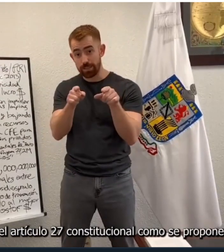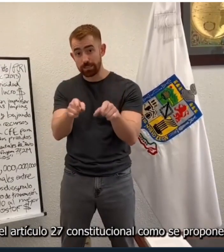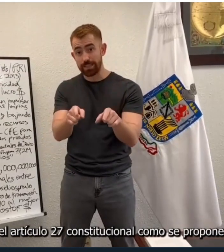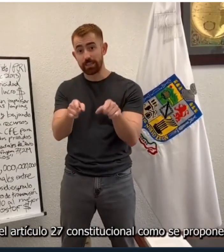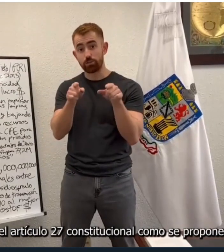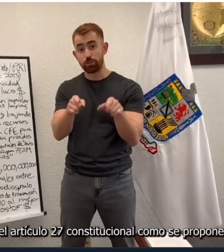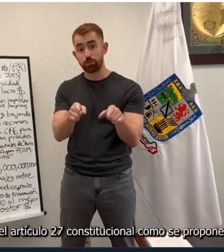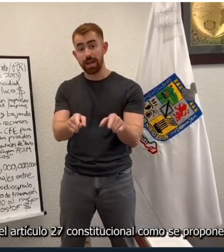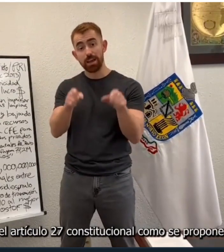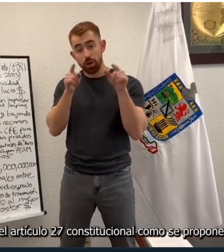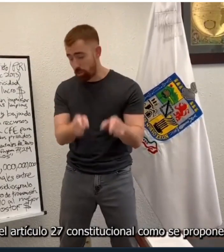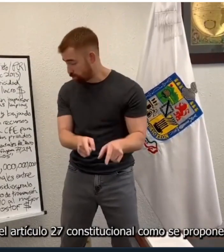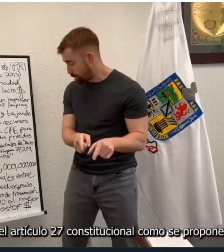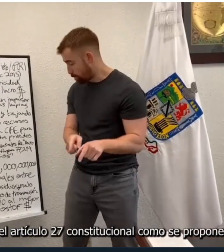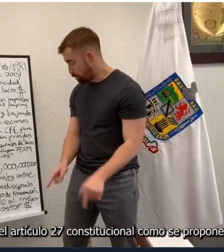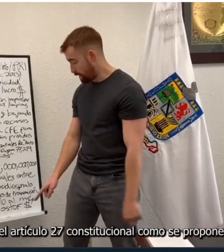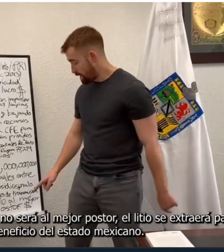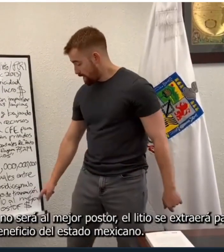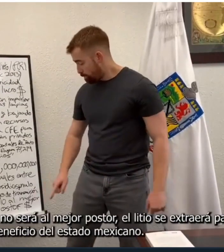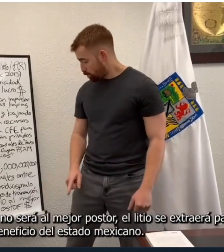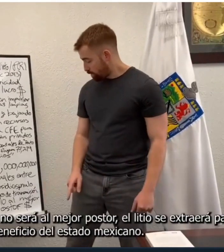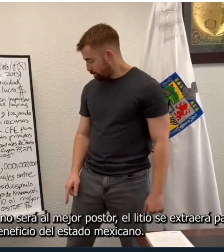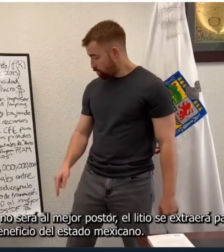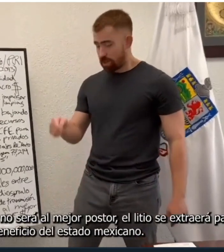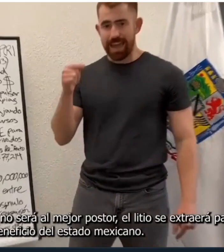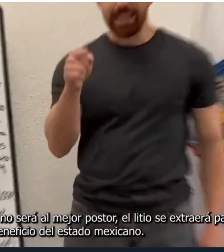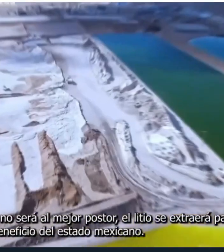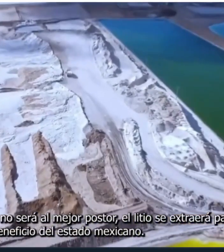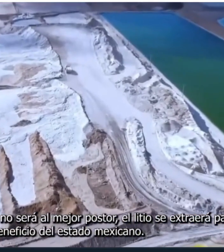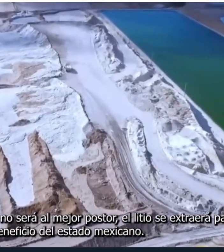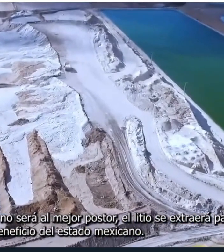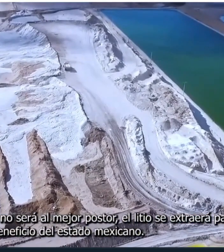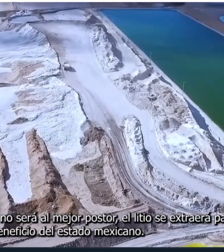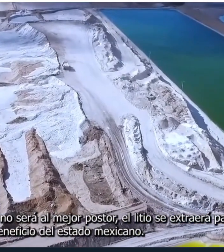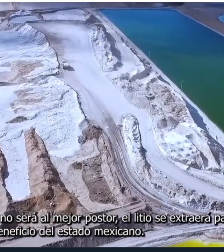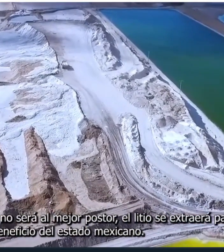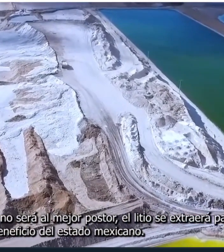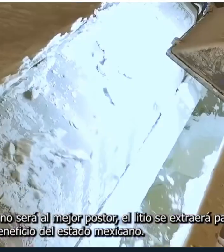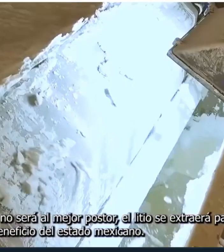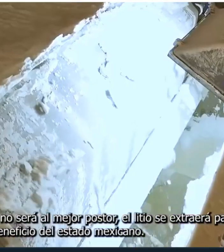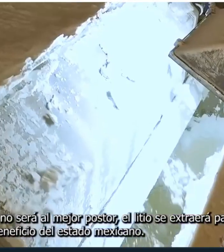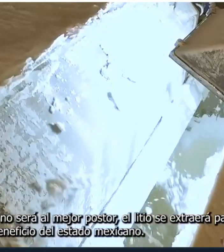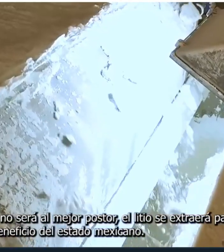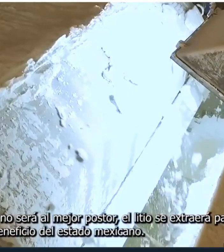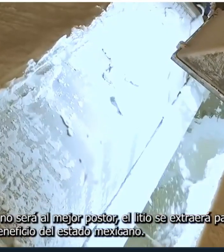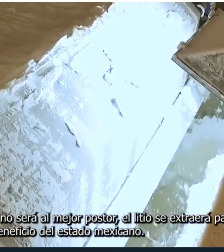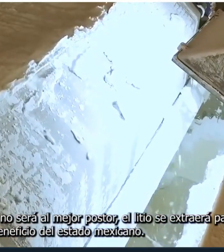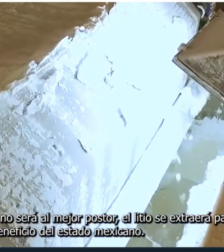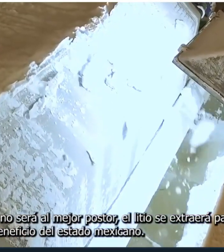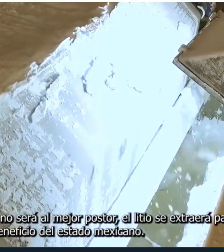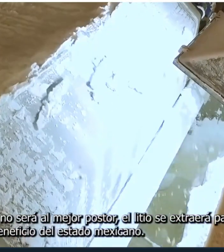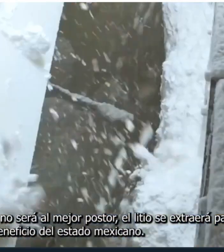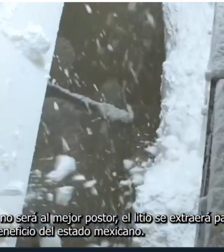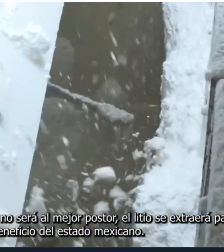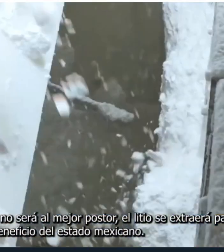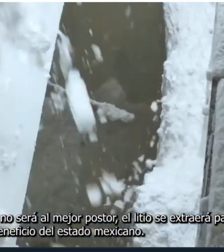artículo 27 constitucional como se propone. Y por último, el litio no será el mejor postor. El litio se extraerá para